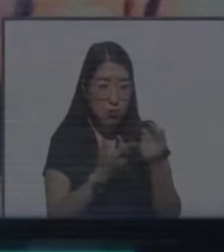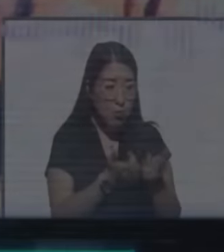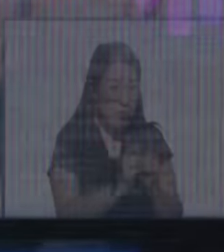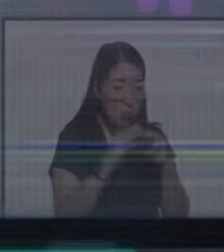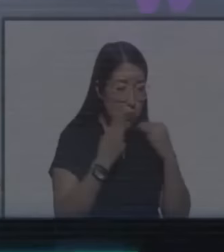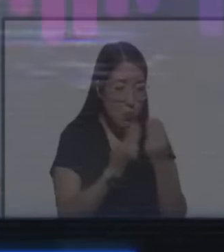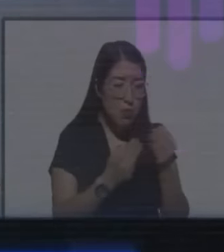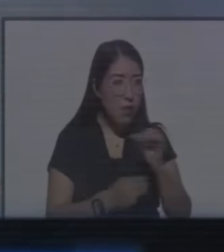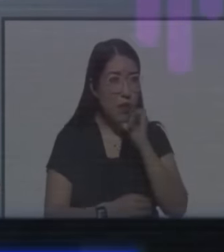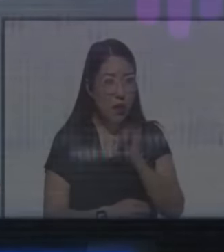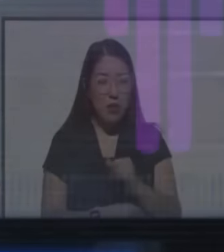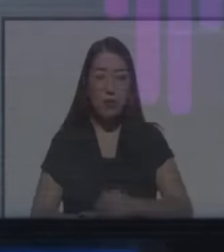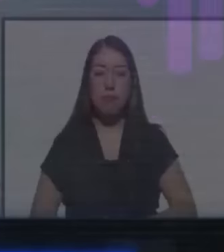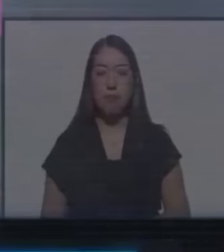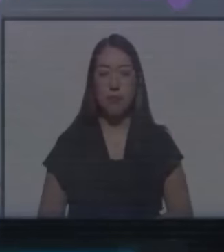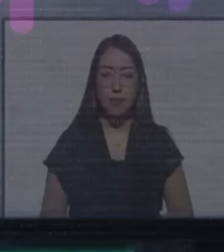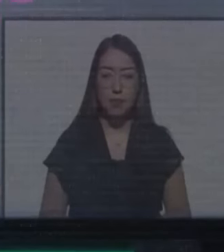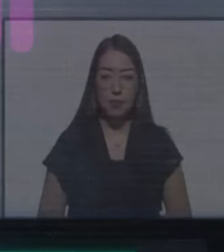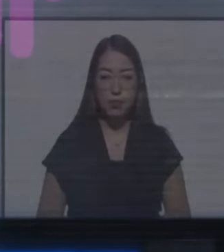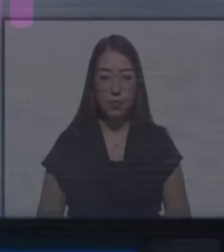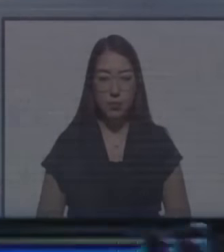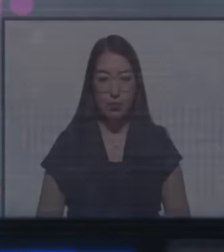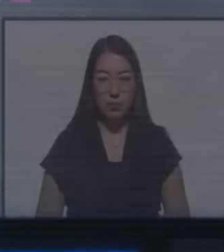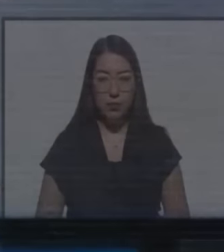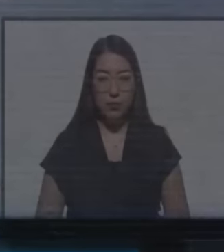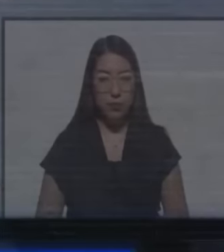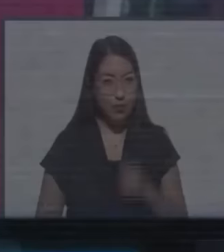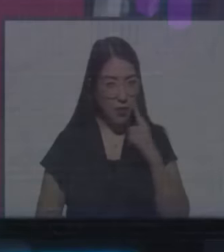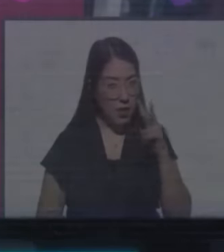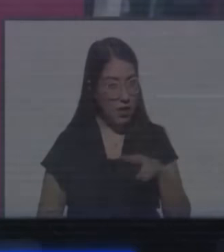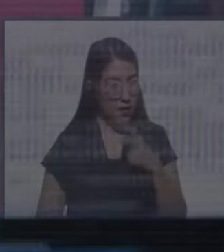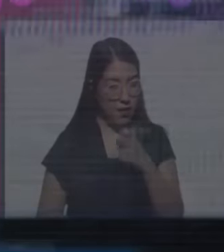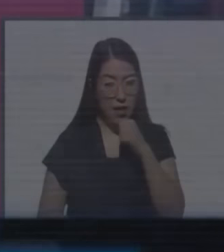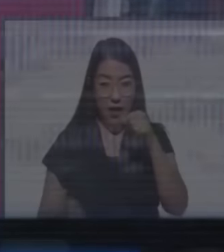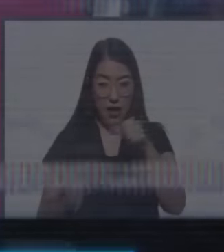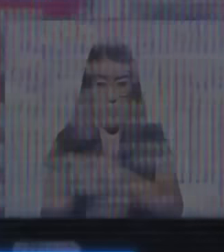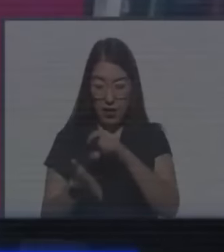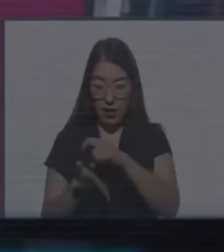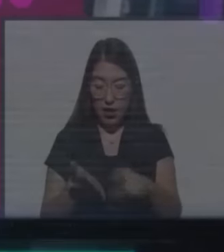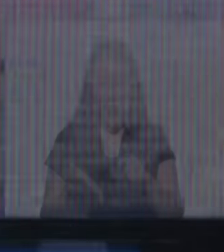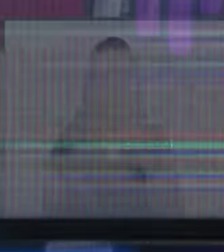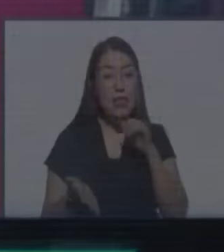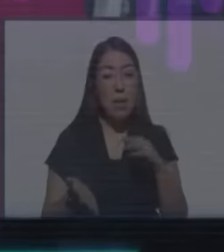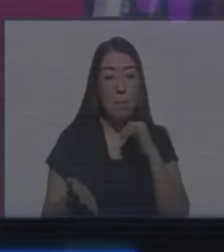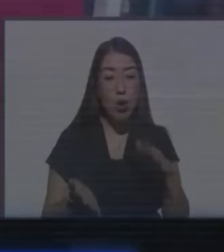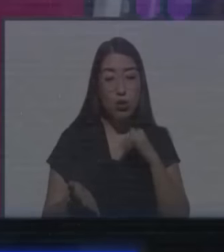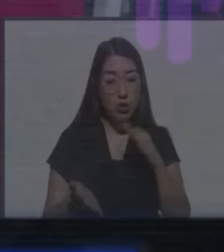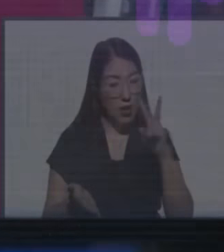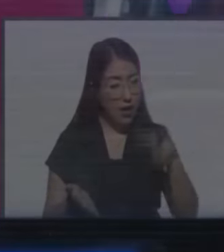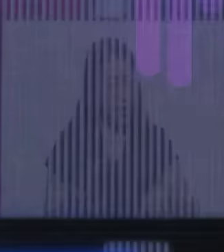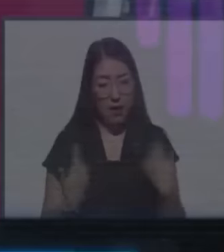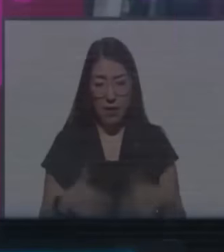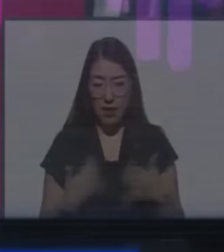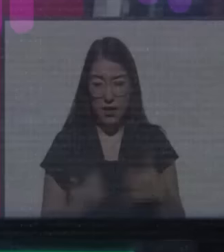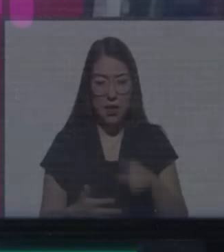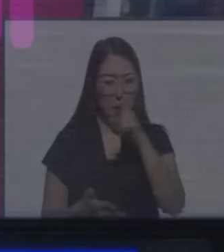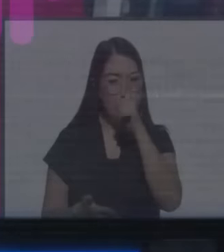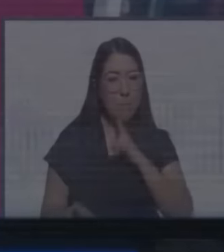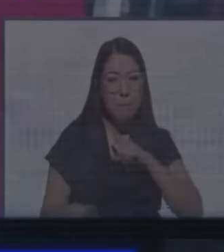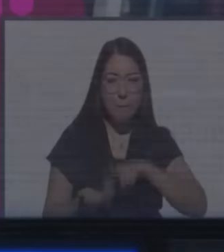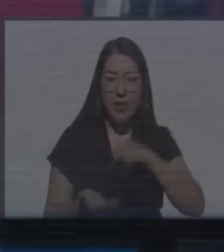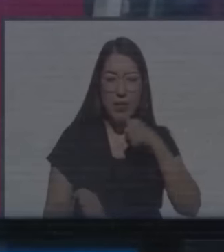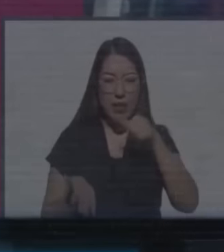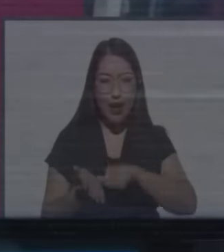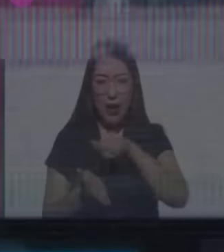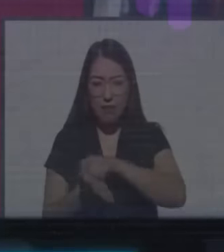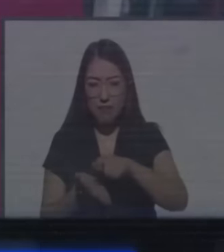droga. Ah, mira, Ángel, que la verdad es que es una carta muy tramposa, desde la primera línea. Es una carta tramposa, mentirosa, de